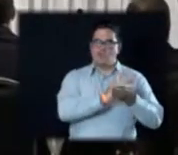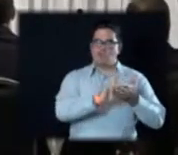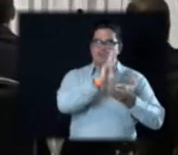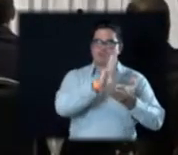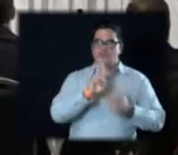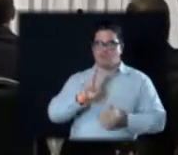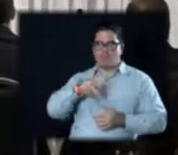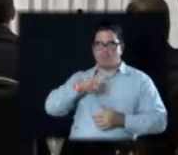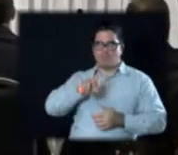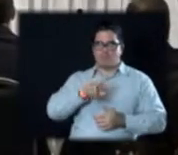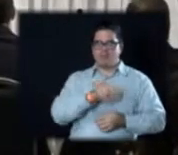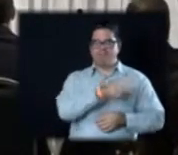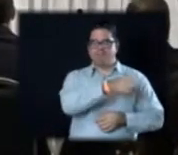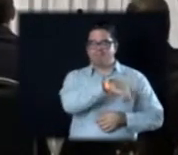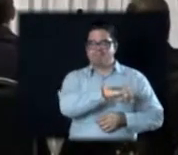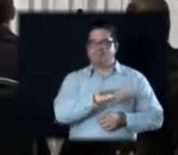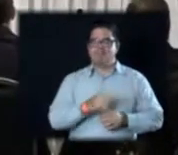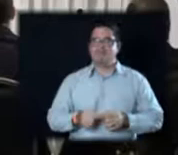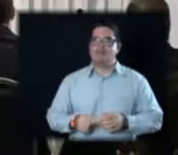Puerto Rico.